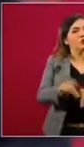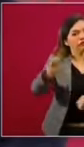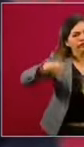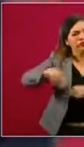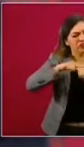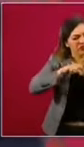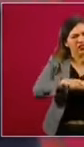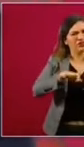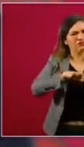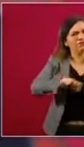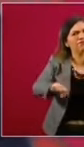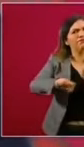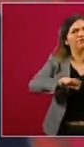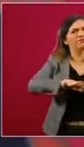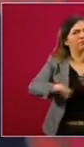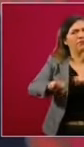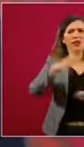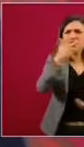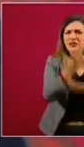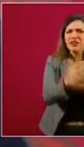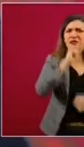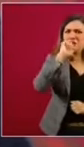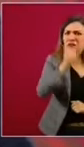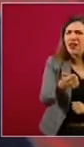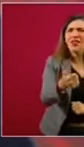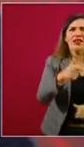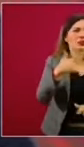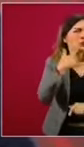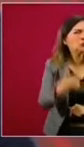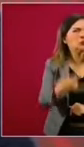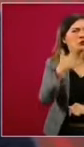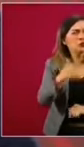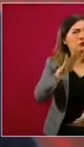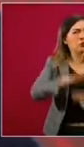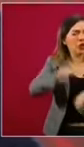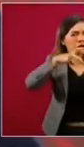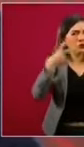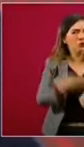trabajando sin tregua, sin descanso,